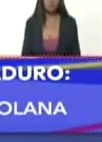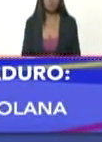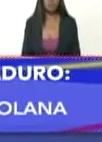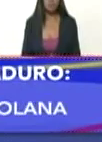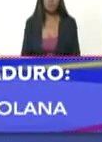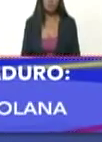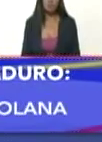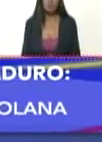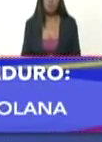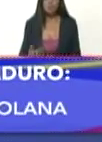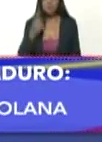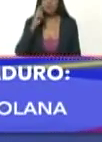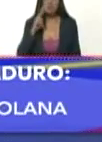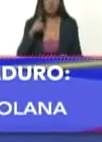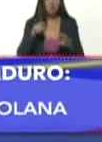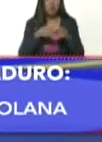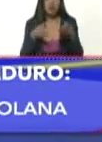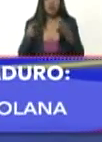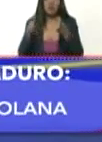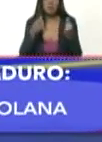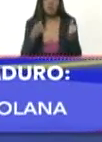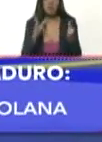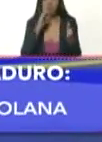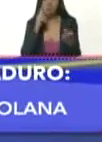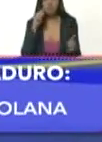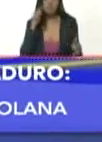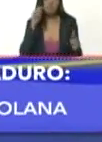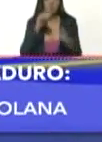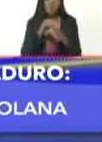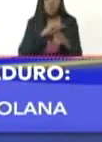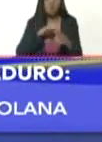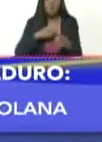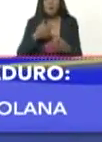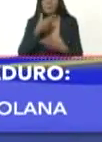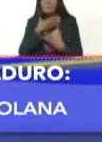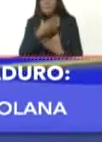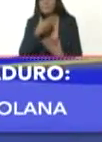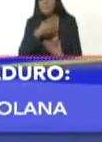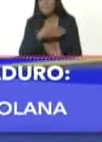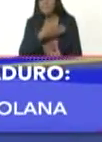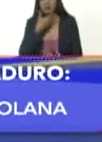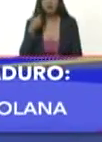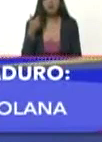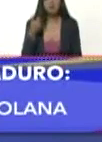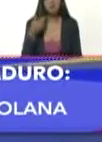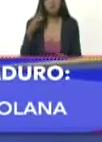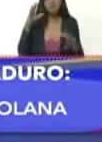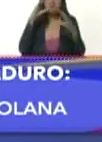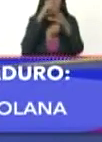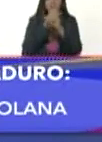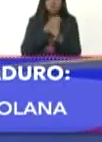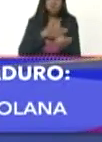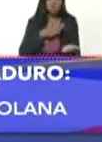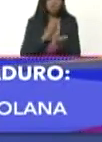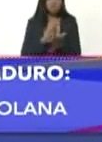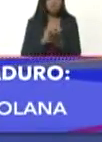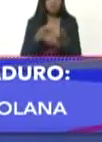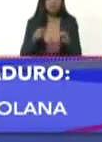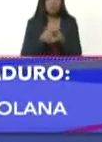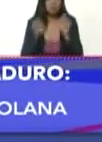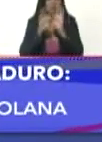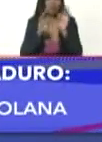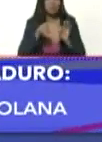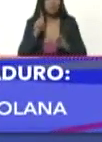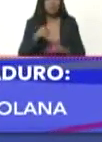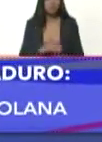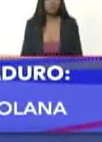podía verse como un camino incierto. Y algunos preferían la oscuridad y la tranquilidad de las tinieblas